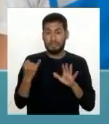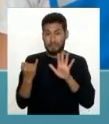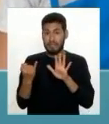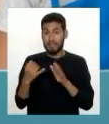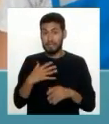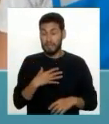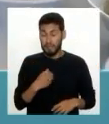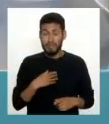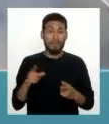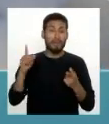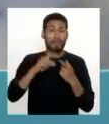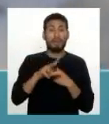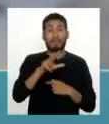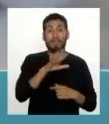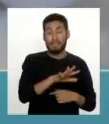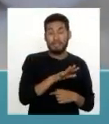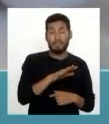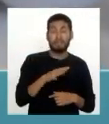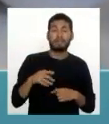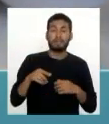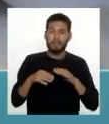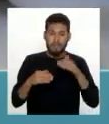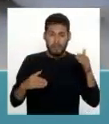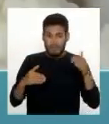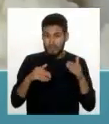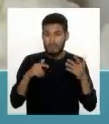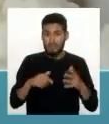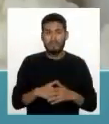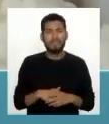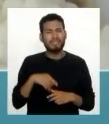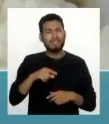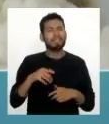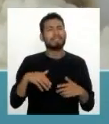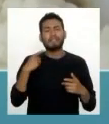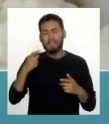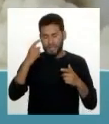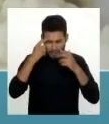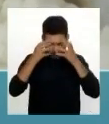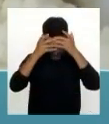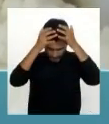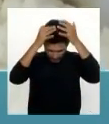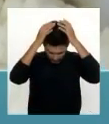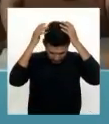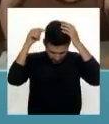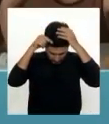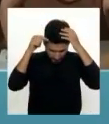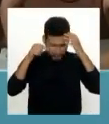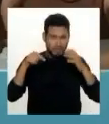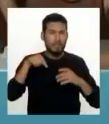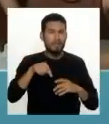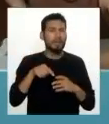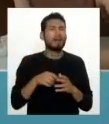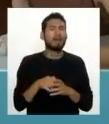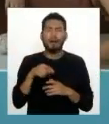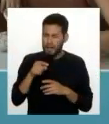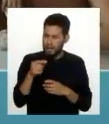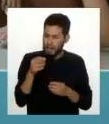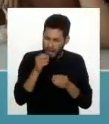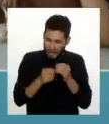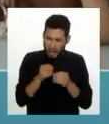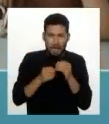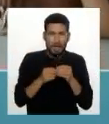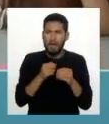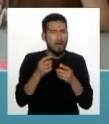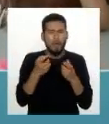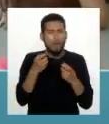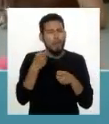meses hasta los 35 meses. Entonces, en esta época es el desarrollo cerebral que se está dando el pequeño. Entonces, ya vamos a ver